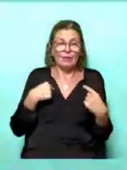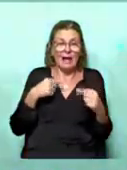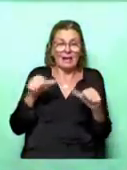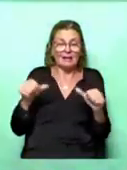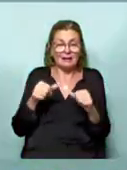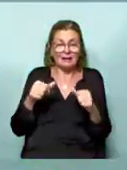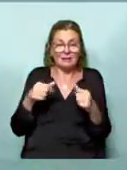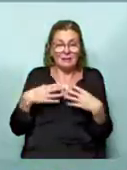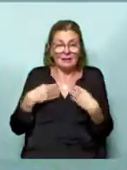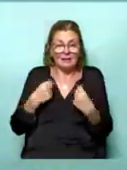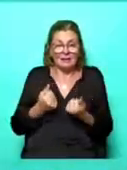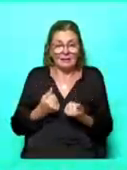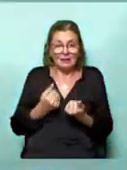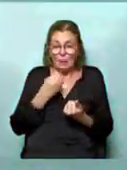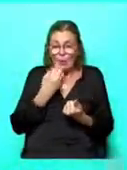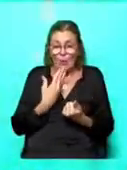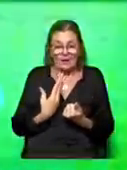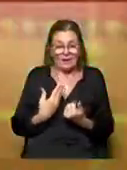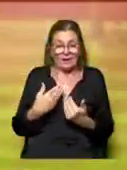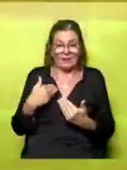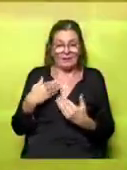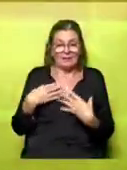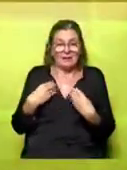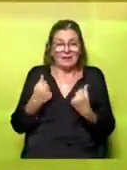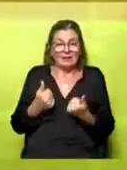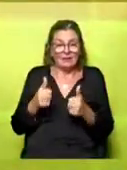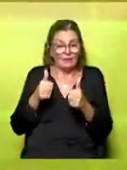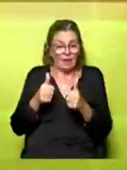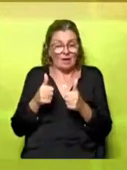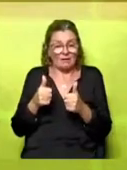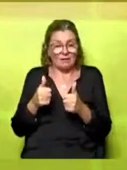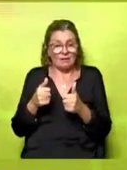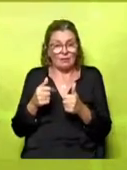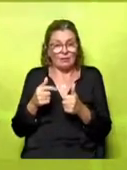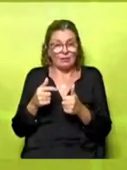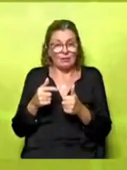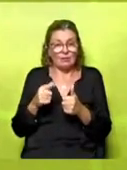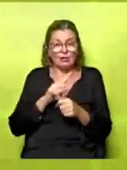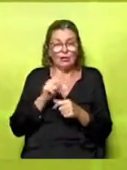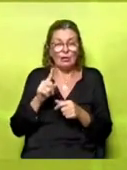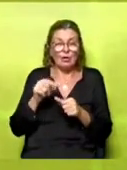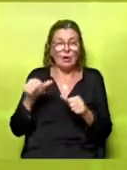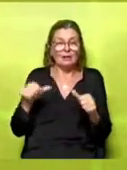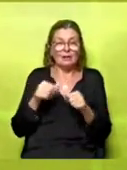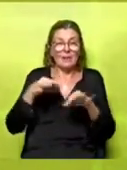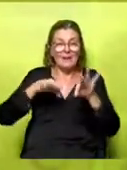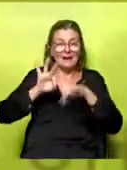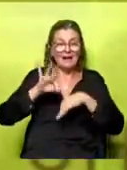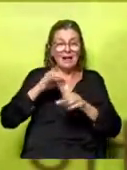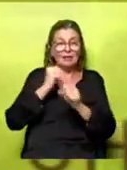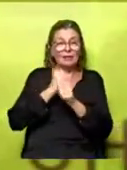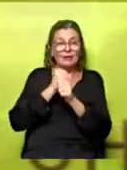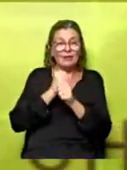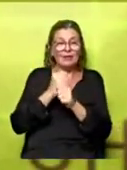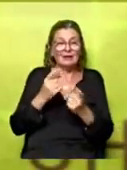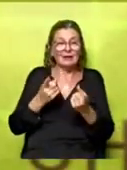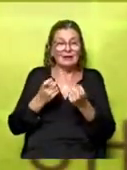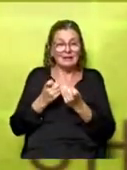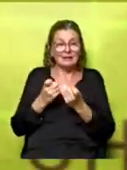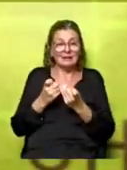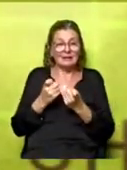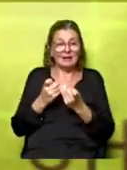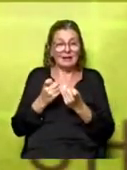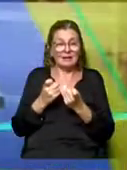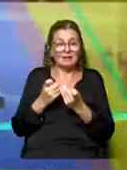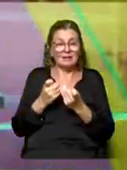te hacen sentir productivo, que te hacen sentir bien. No estás en el mercado de trabajo por necesidad. Sí,